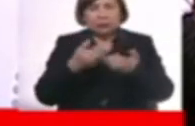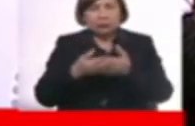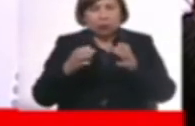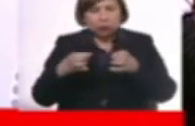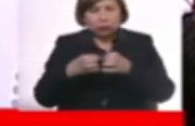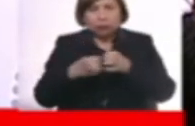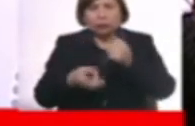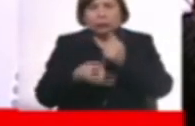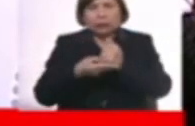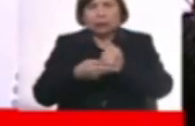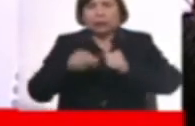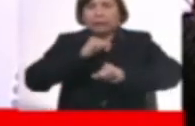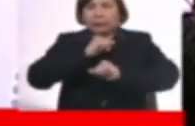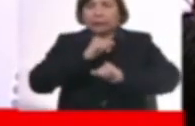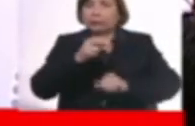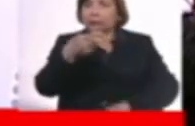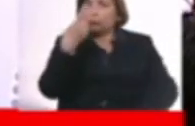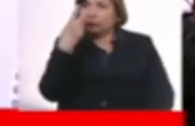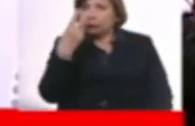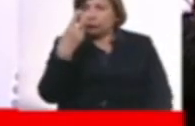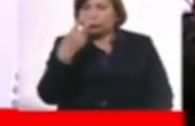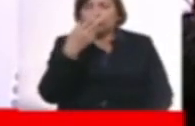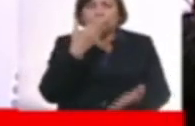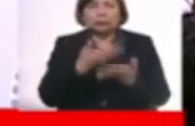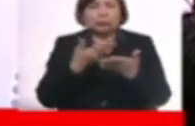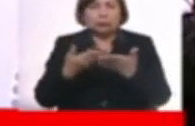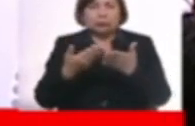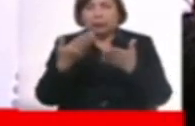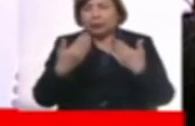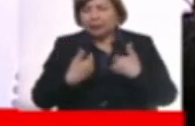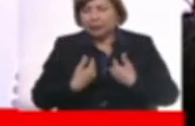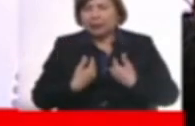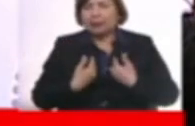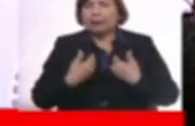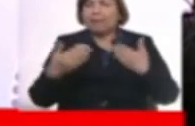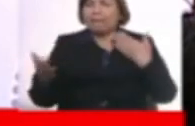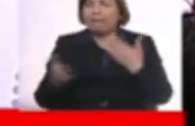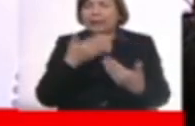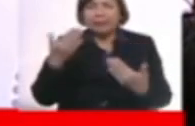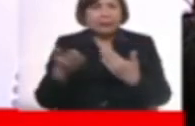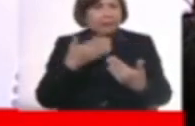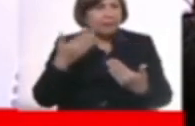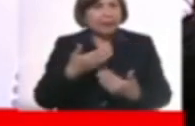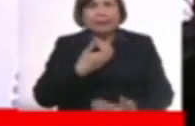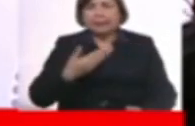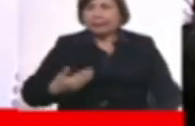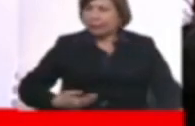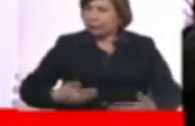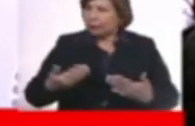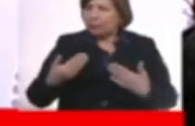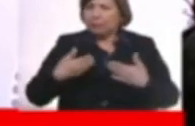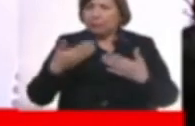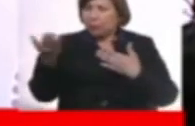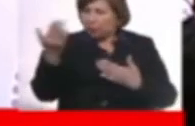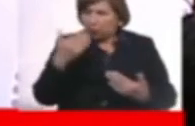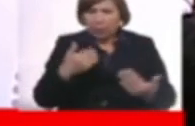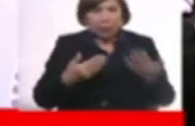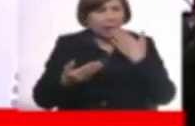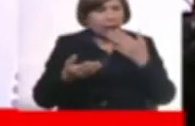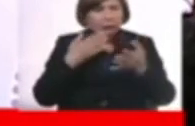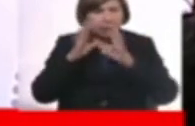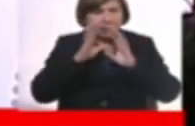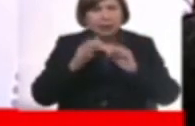Consejo de Seguridad y defensa nacional son dos instrumentos que tiene el Estado que fácilmente podría este convocarlos y